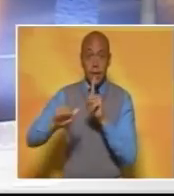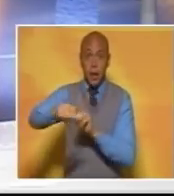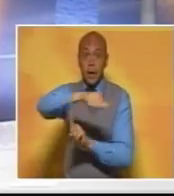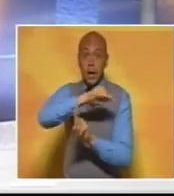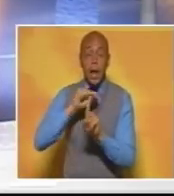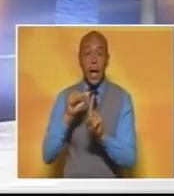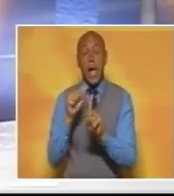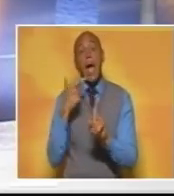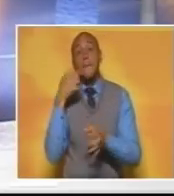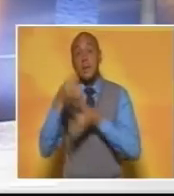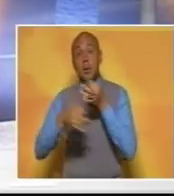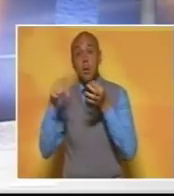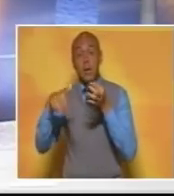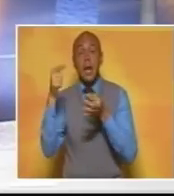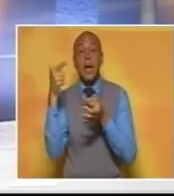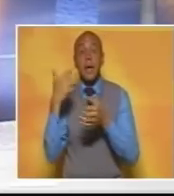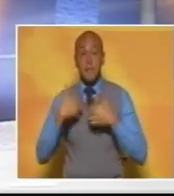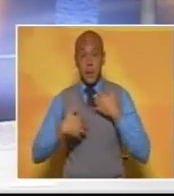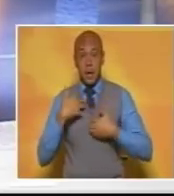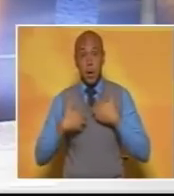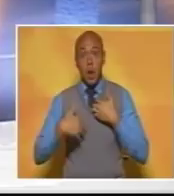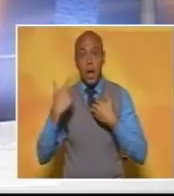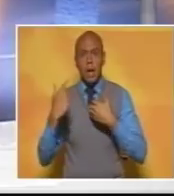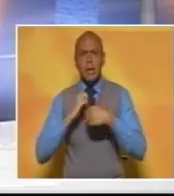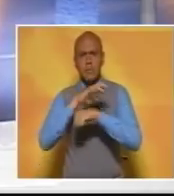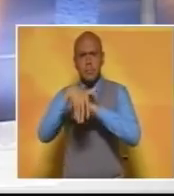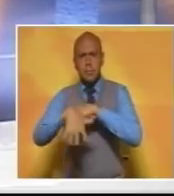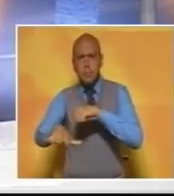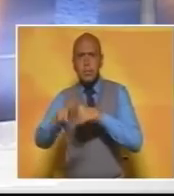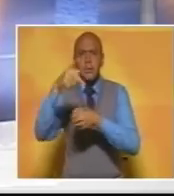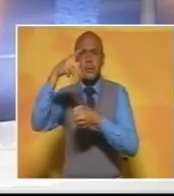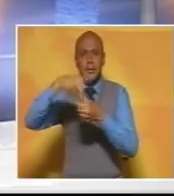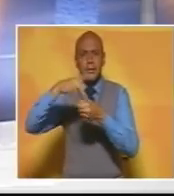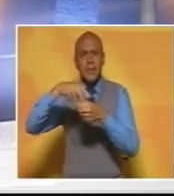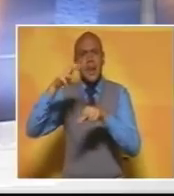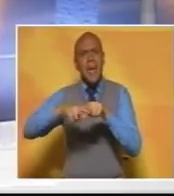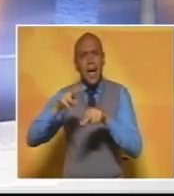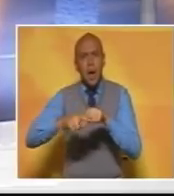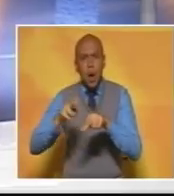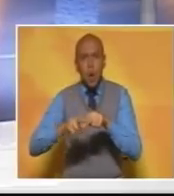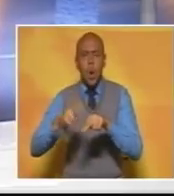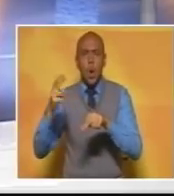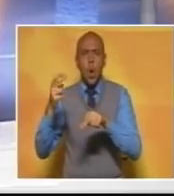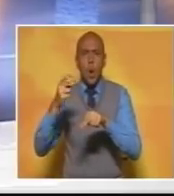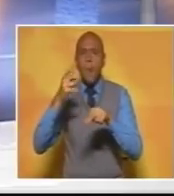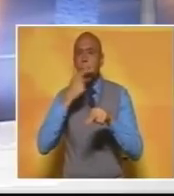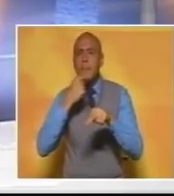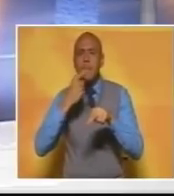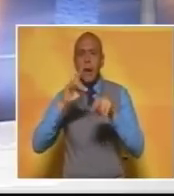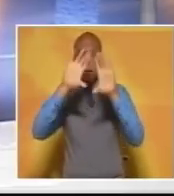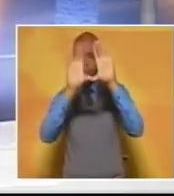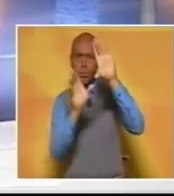este miércoles que las manchas de petróleo que han contaminado al menos 138 áreas del litoral noreste de ese país